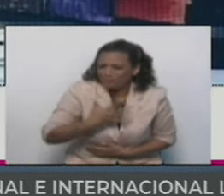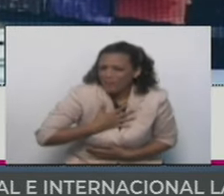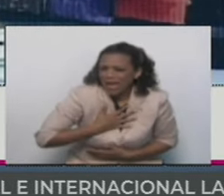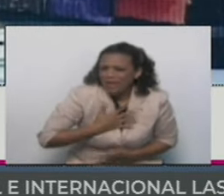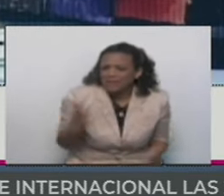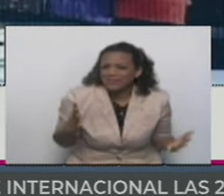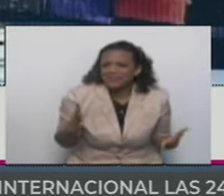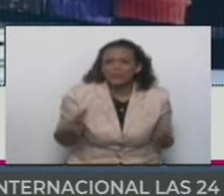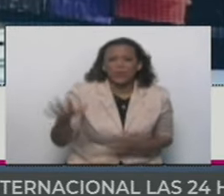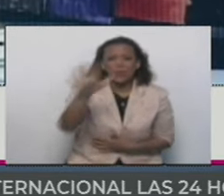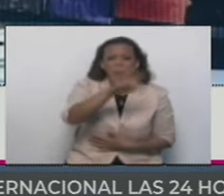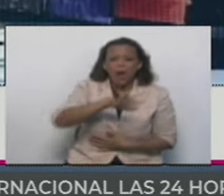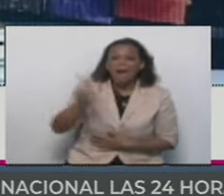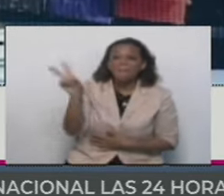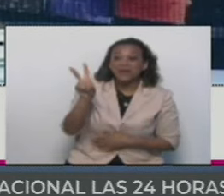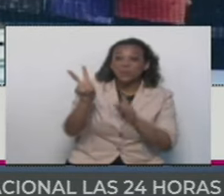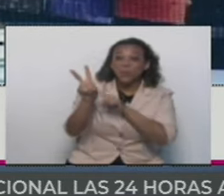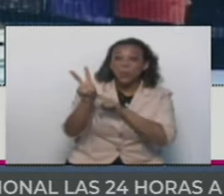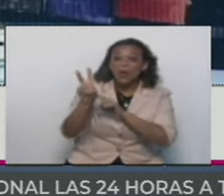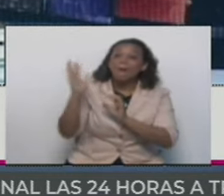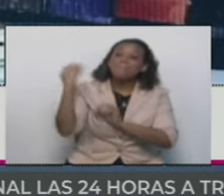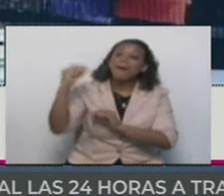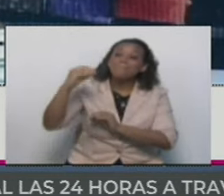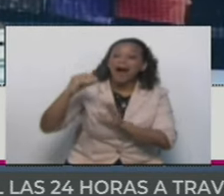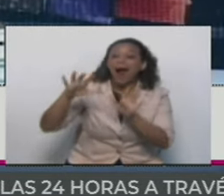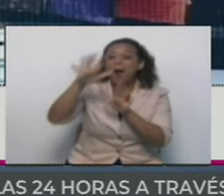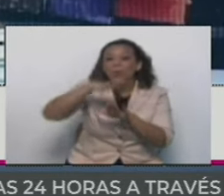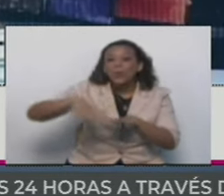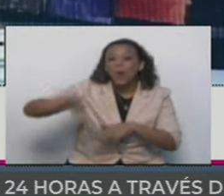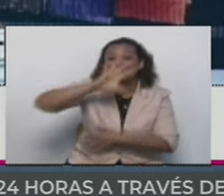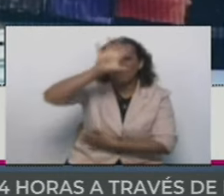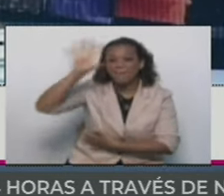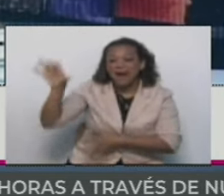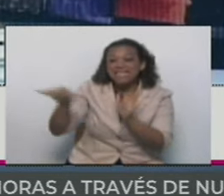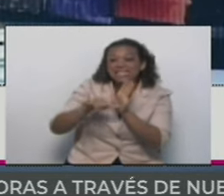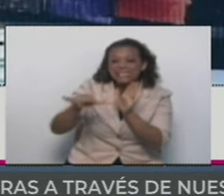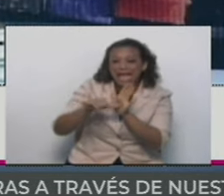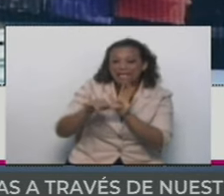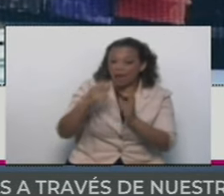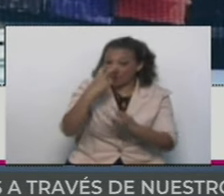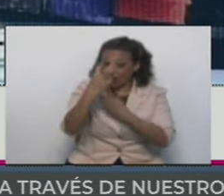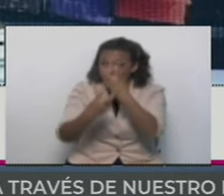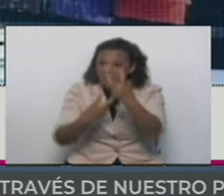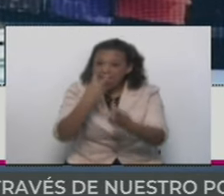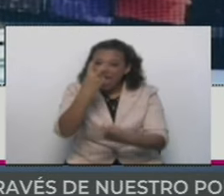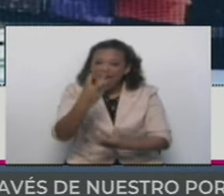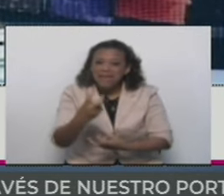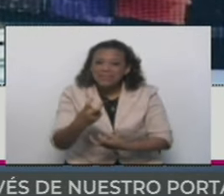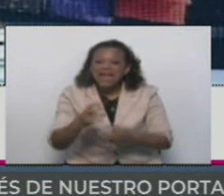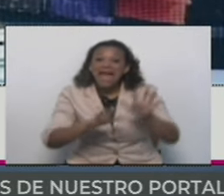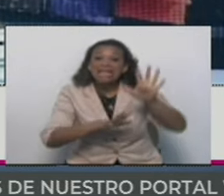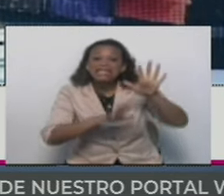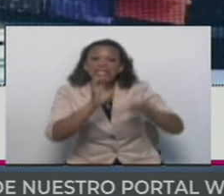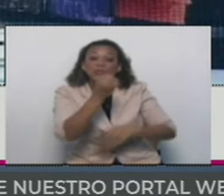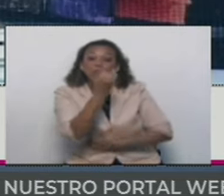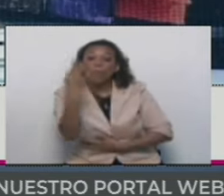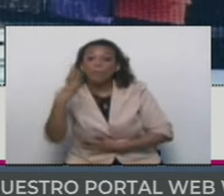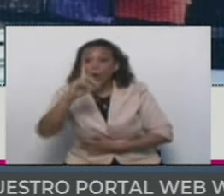tiene Venezuela y más allá. Estuvimos viendo la edición número 15